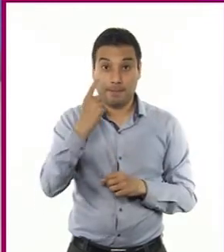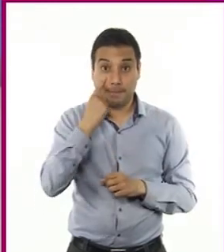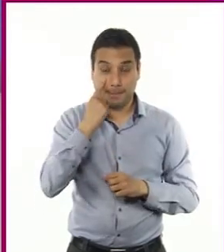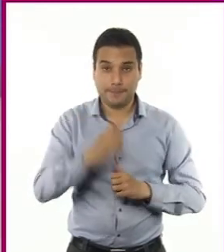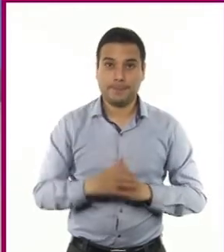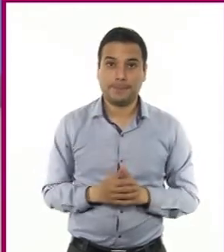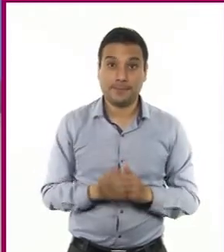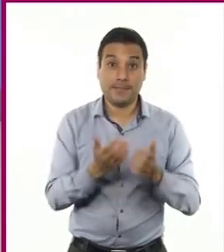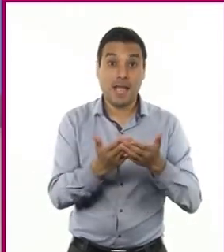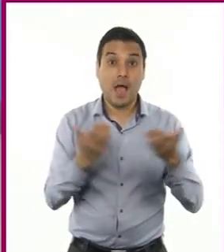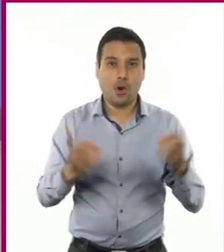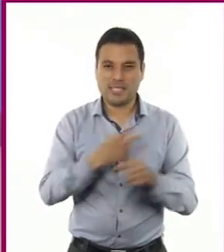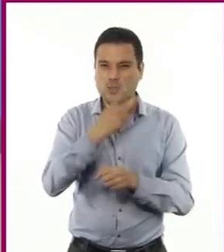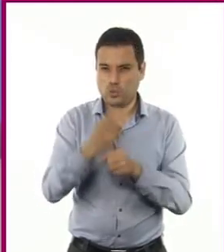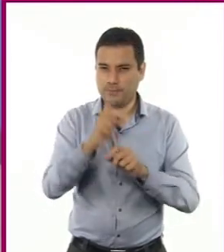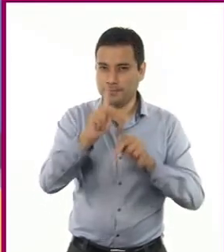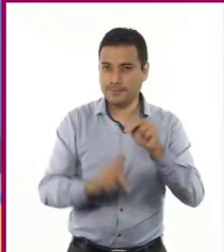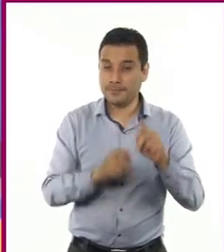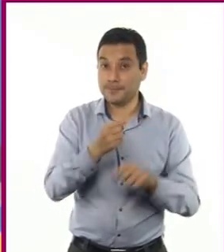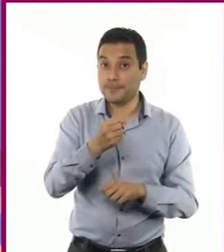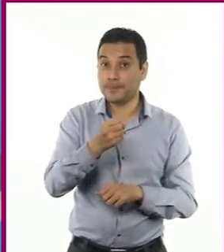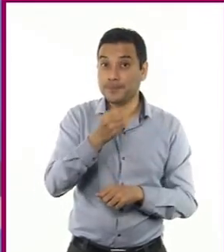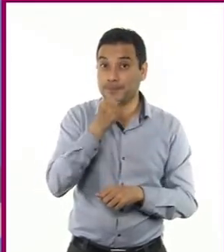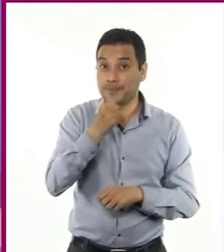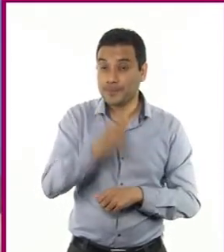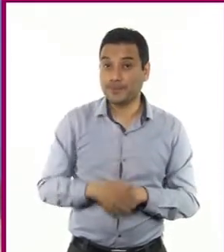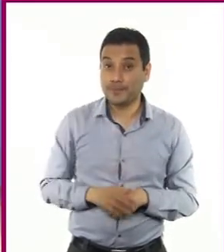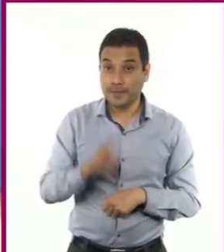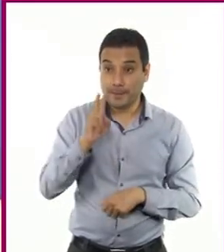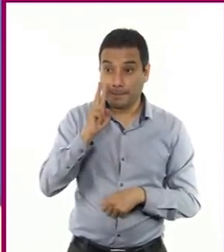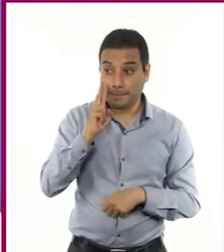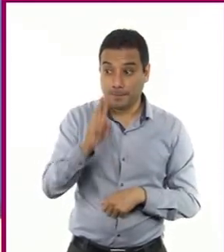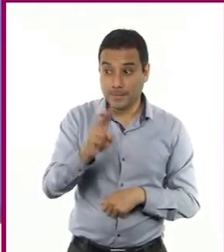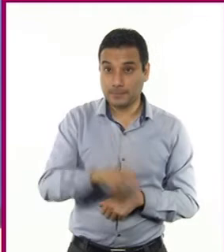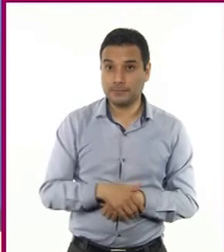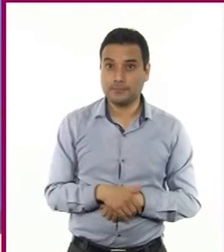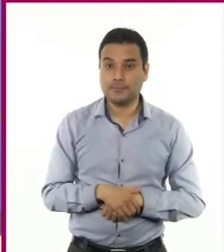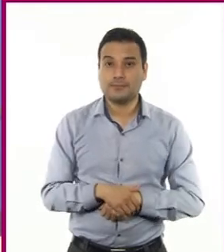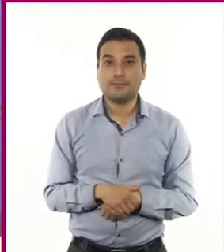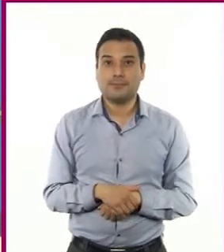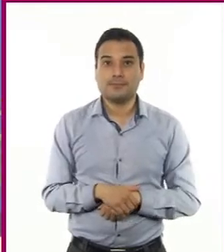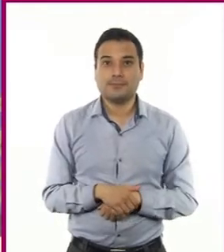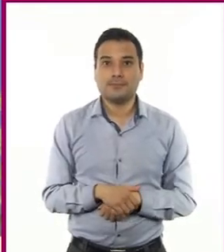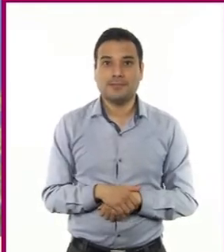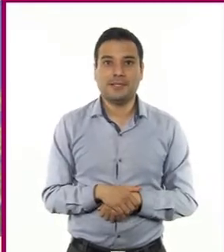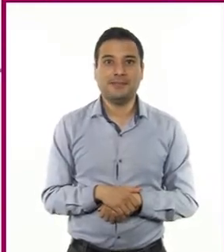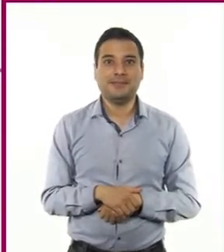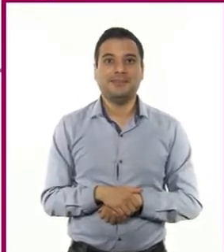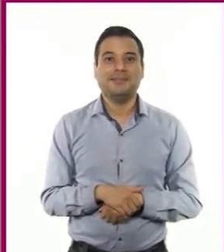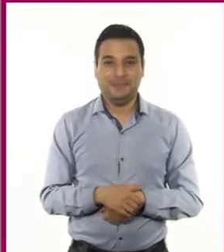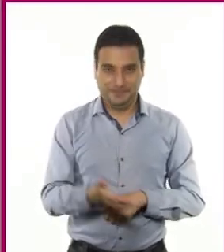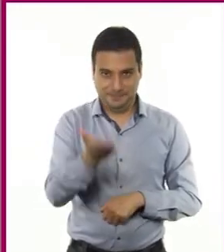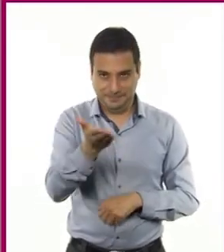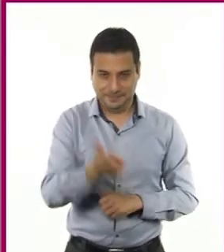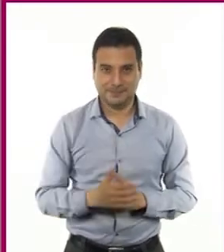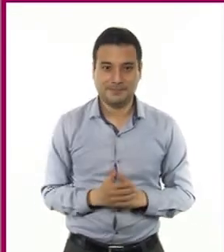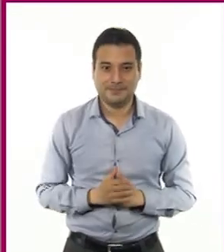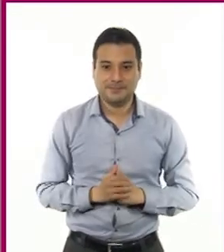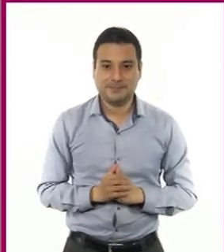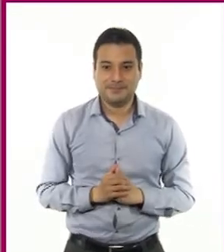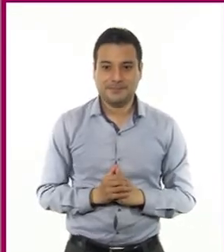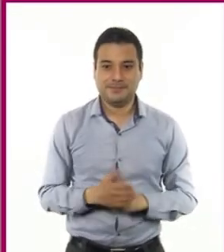la entrevista a José Woltenberg sobre la necesidad de promover la participación ciudadana en la actualidad.